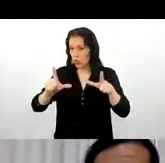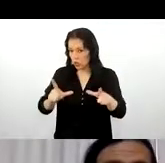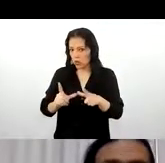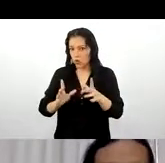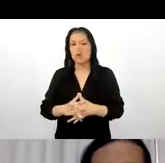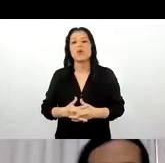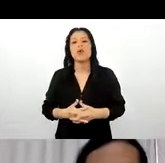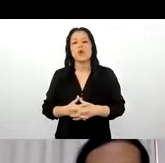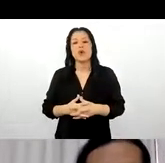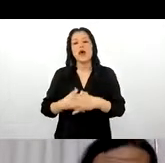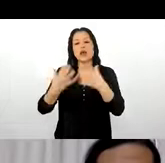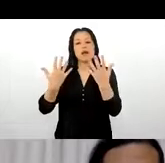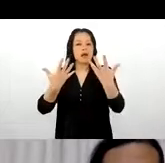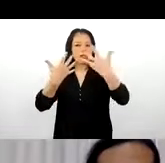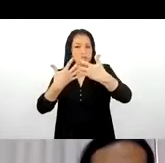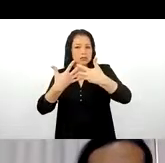acorde